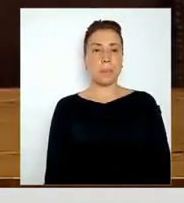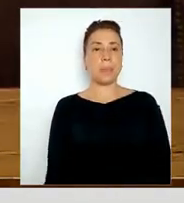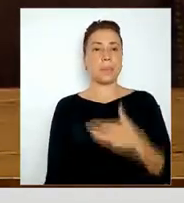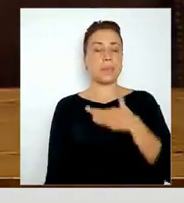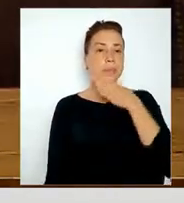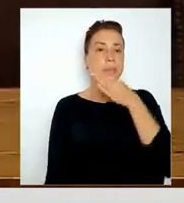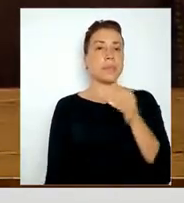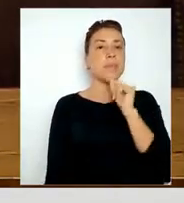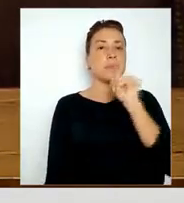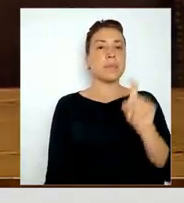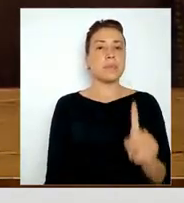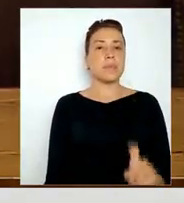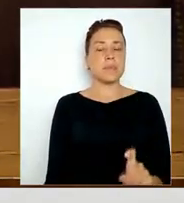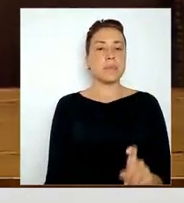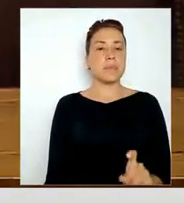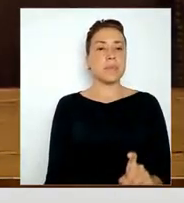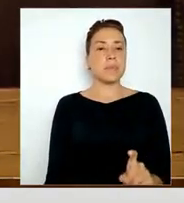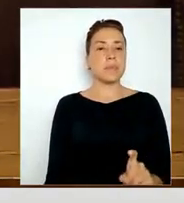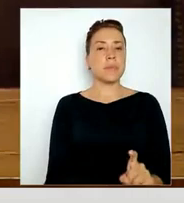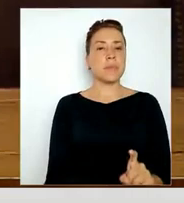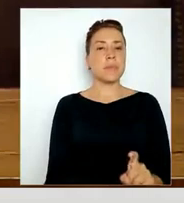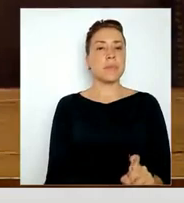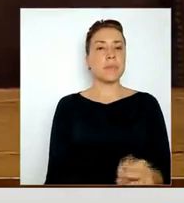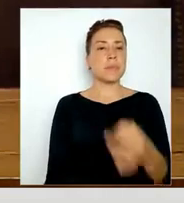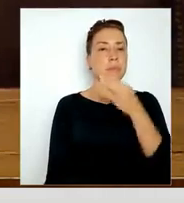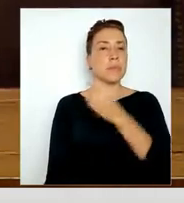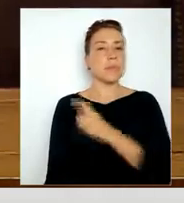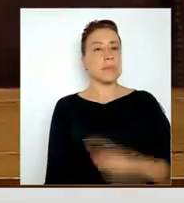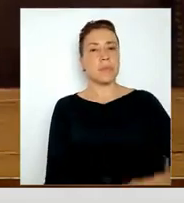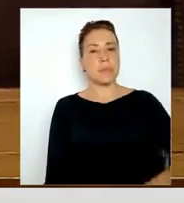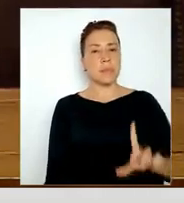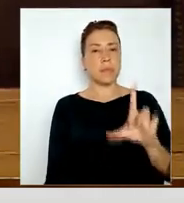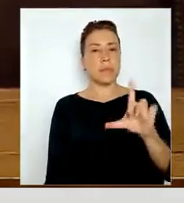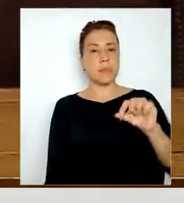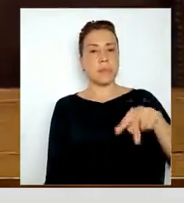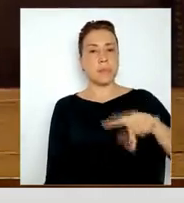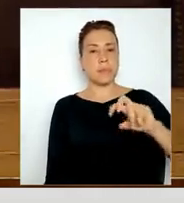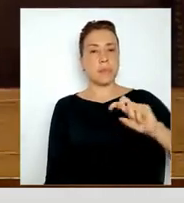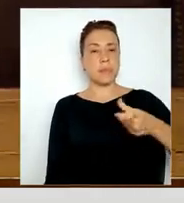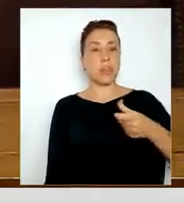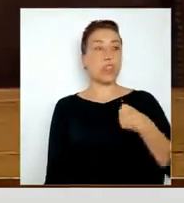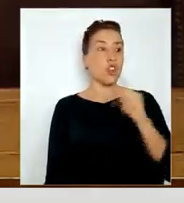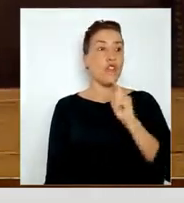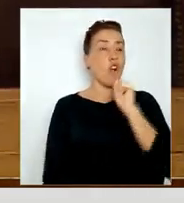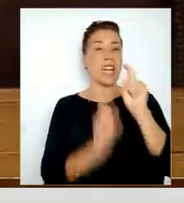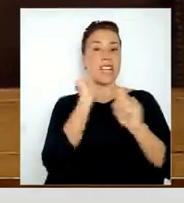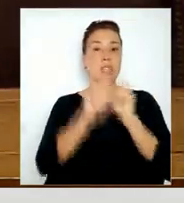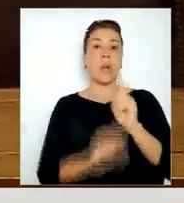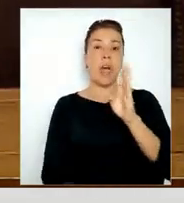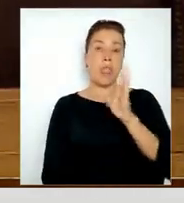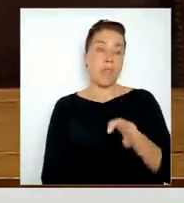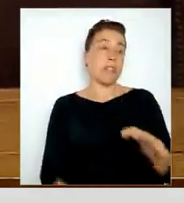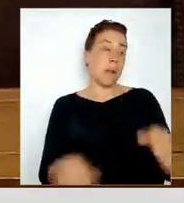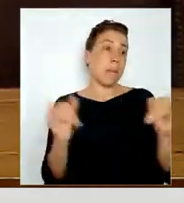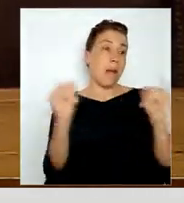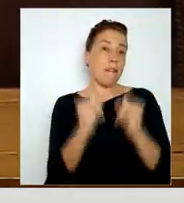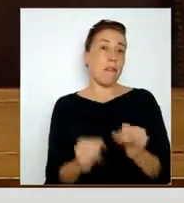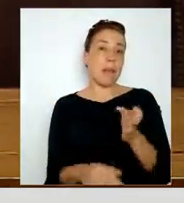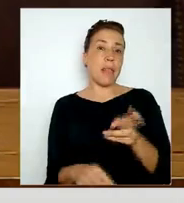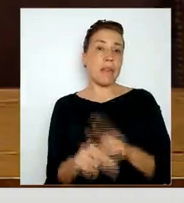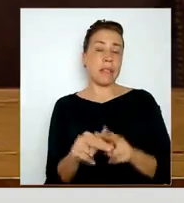han que se han presentado por el diputado London voy a hacerlo sin insultarlo que creo que deberá ser el tono que debiera emplearse en esta sala